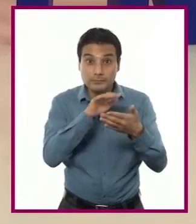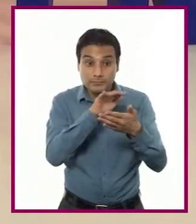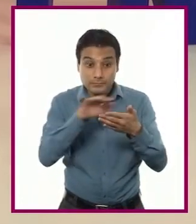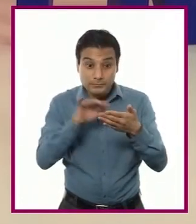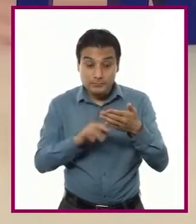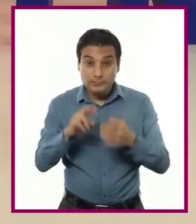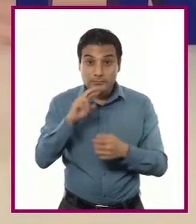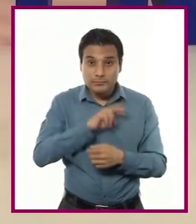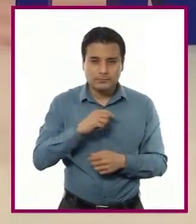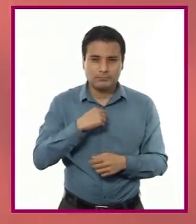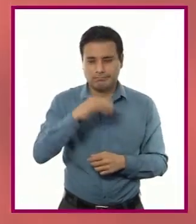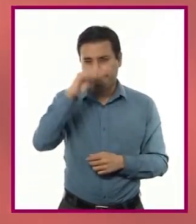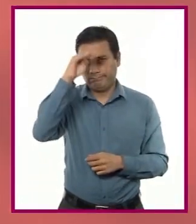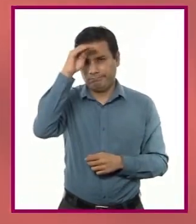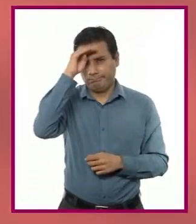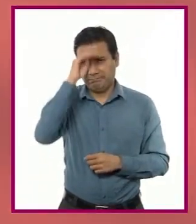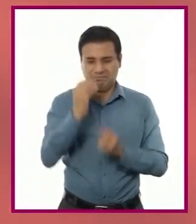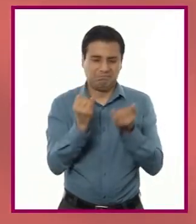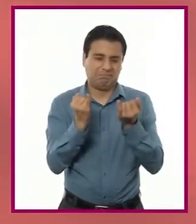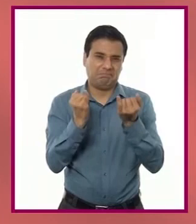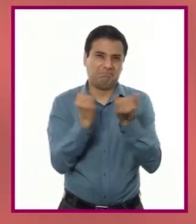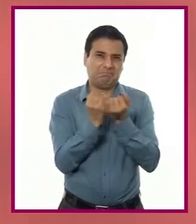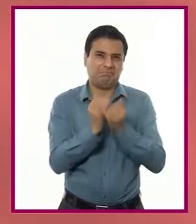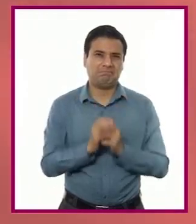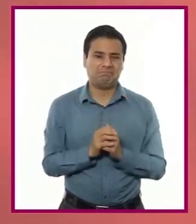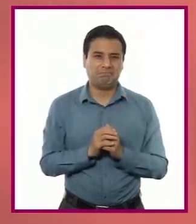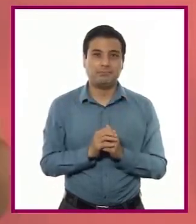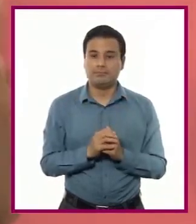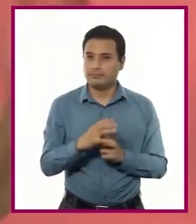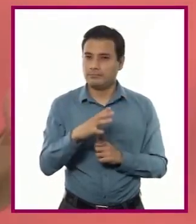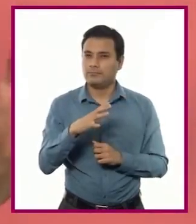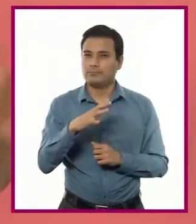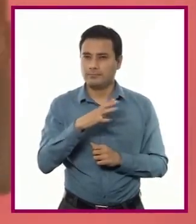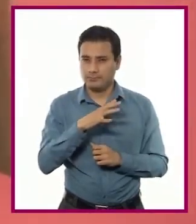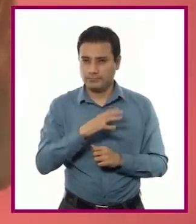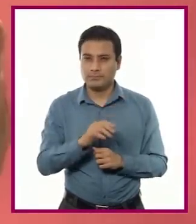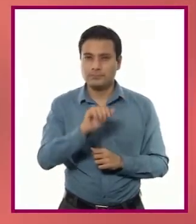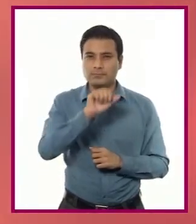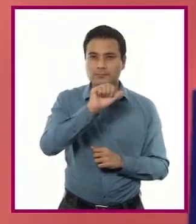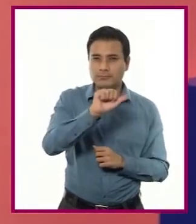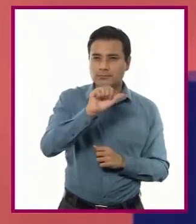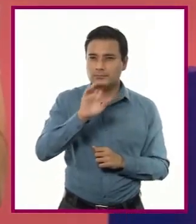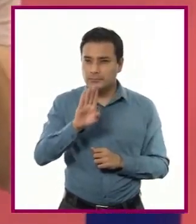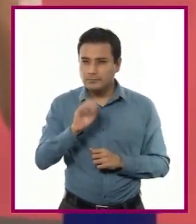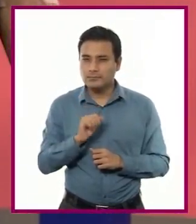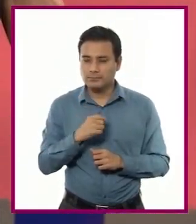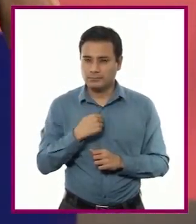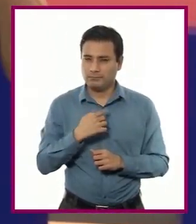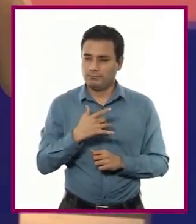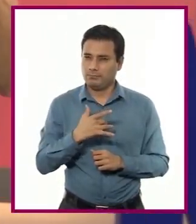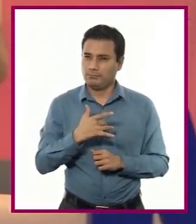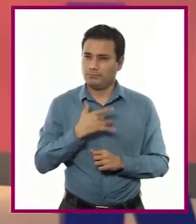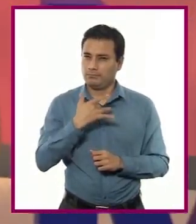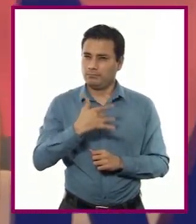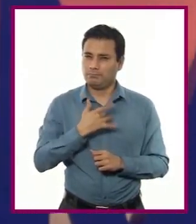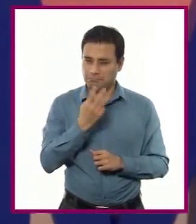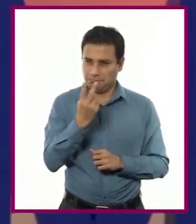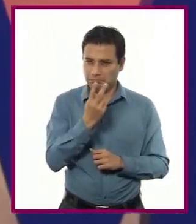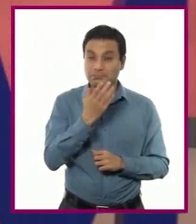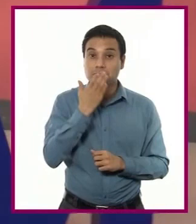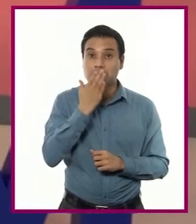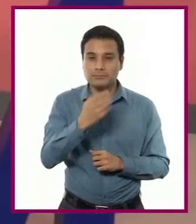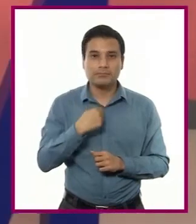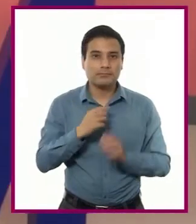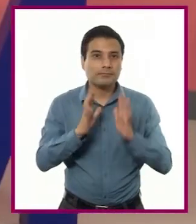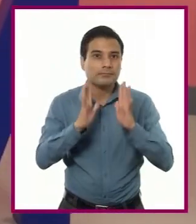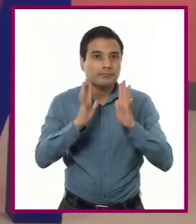yo diría, casi iguales. Pero entre los incisos A y B, me parece que está la respuesta. Y ya la